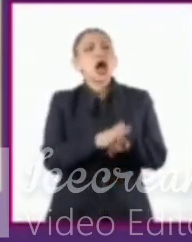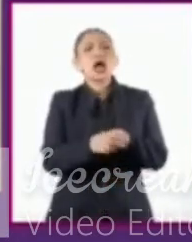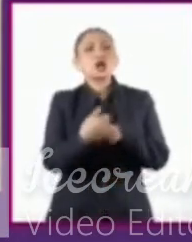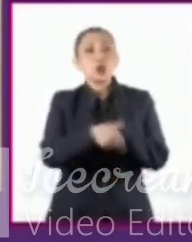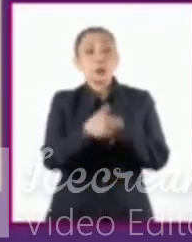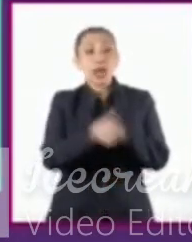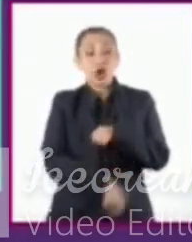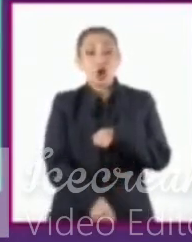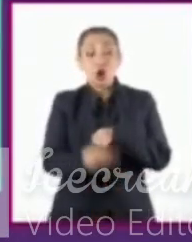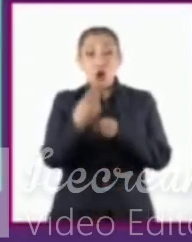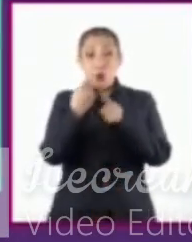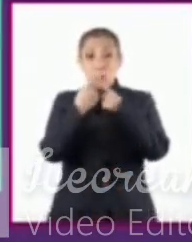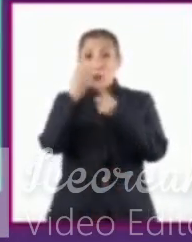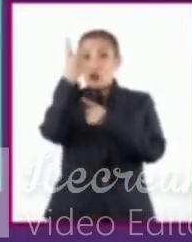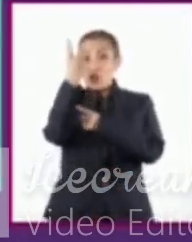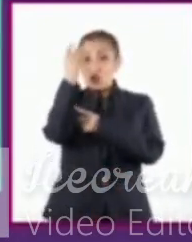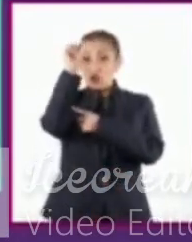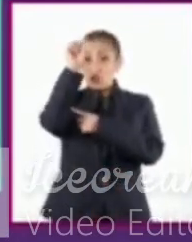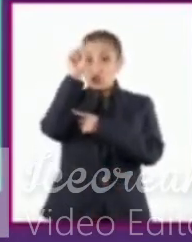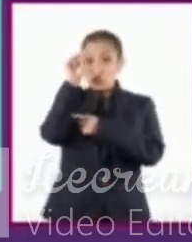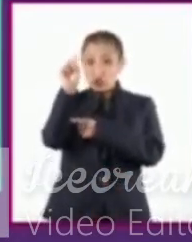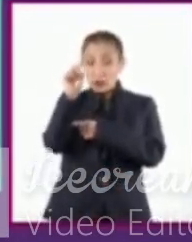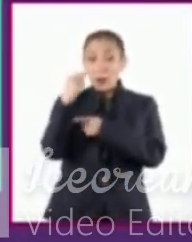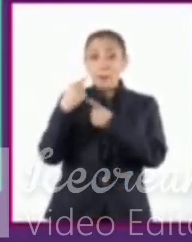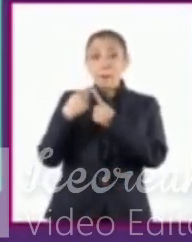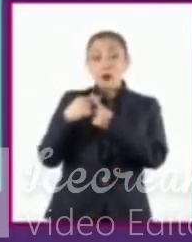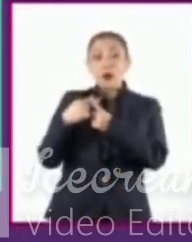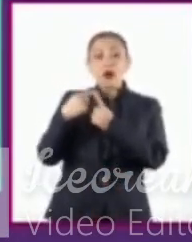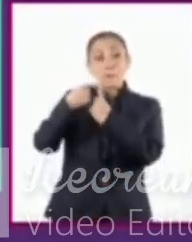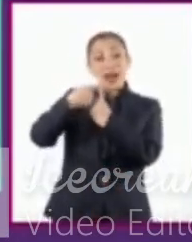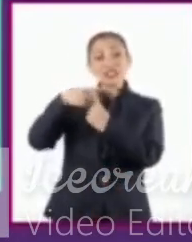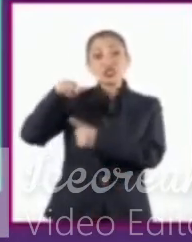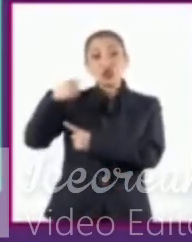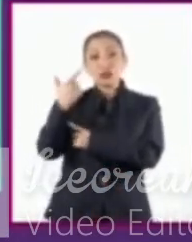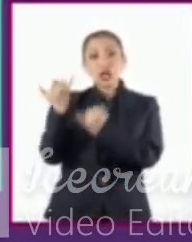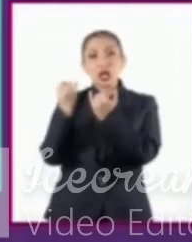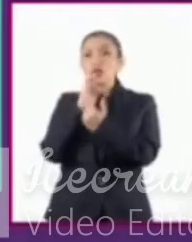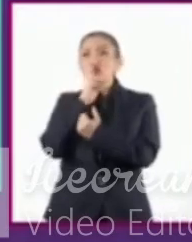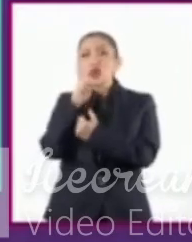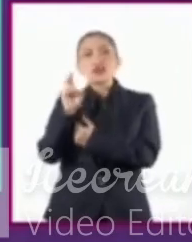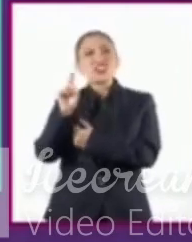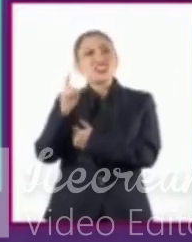al cuadrado sumado con 12 es igual a 37?